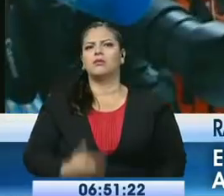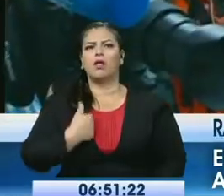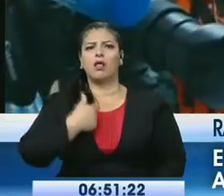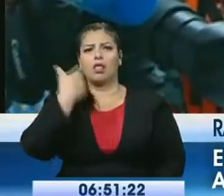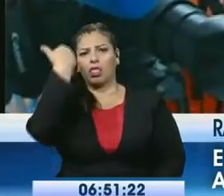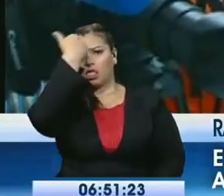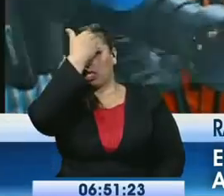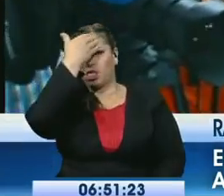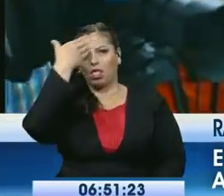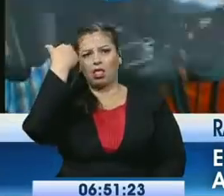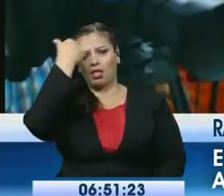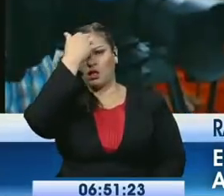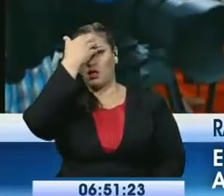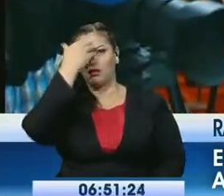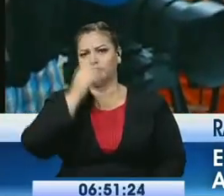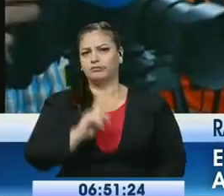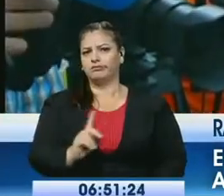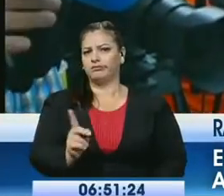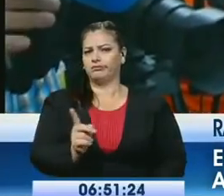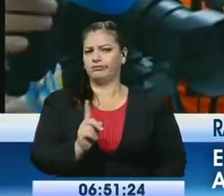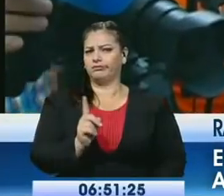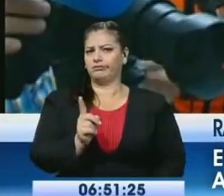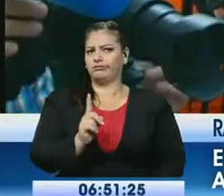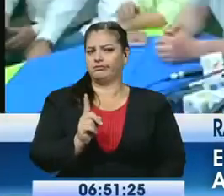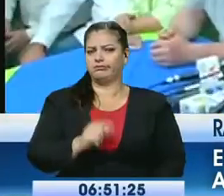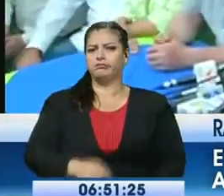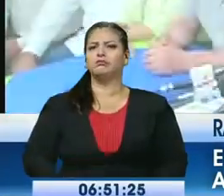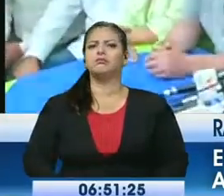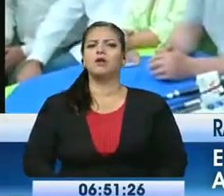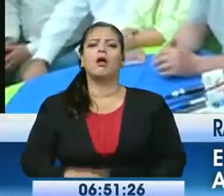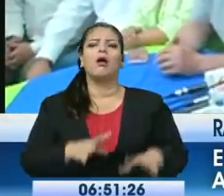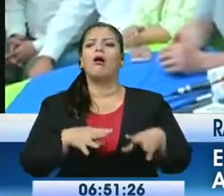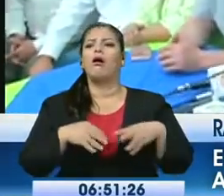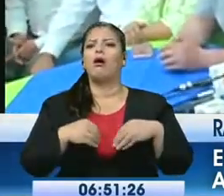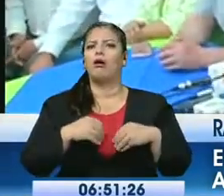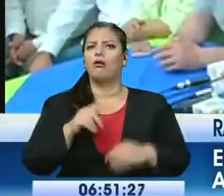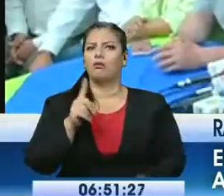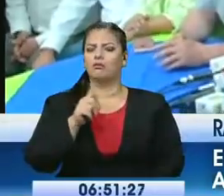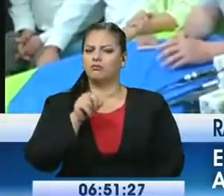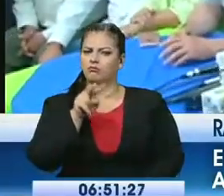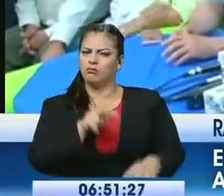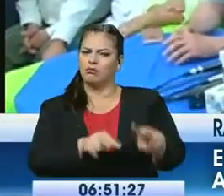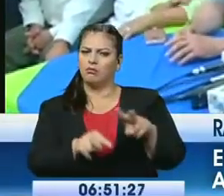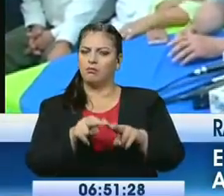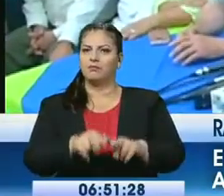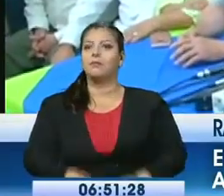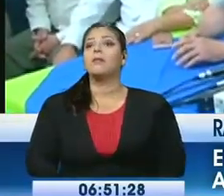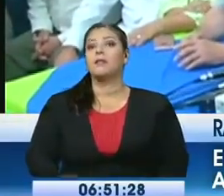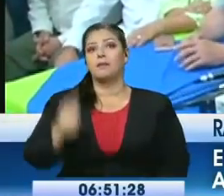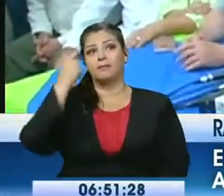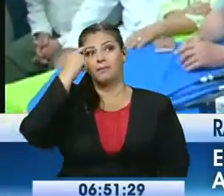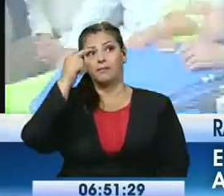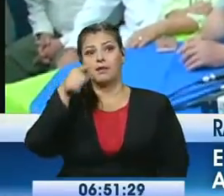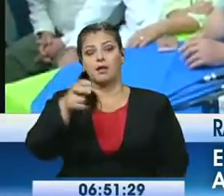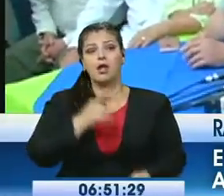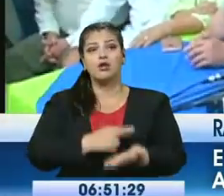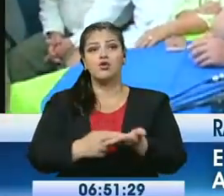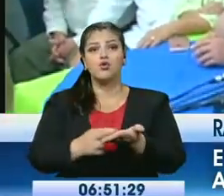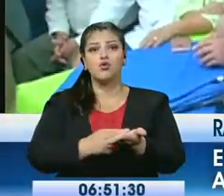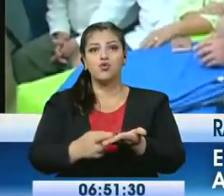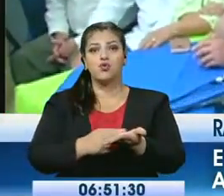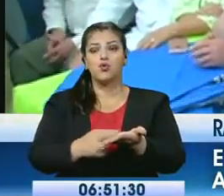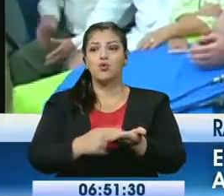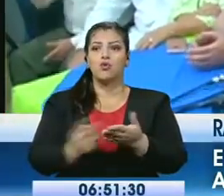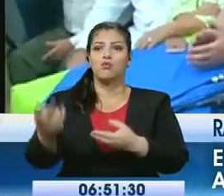ese contexto, Correa señaló estar aquí por la 7ª Convención Nacional de su movimiento y que en ella se tomarán